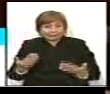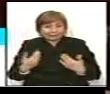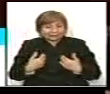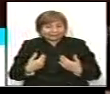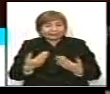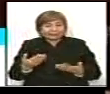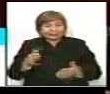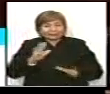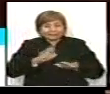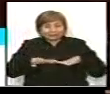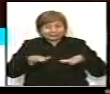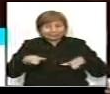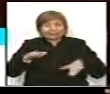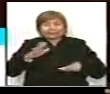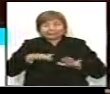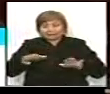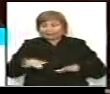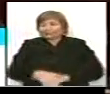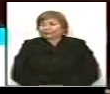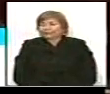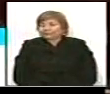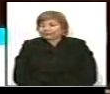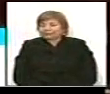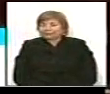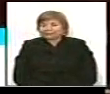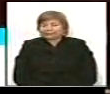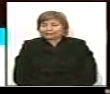niñas o niños.